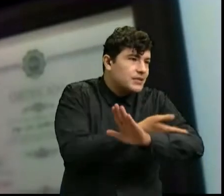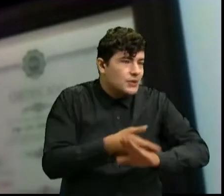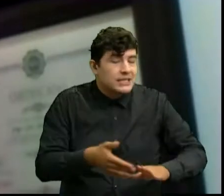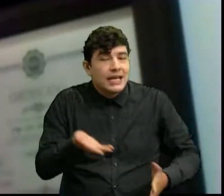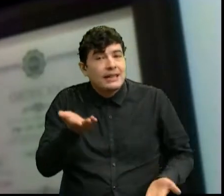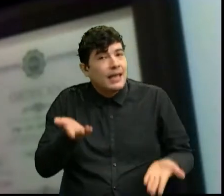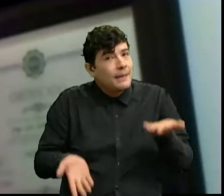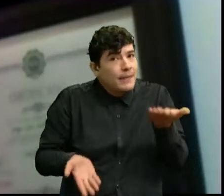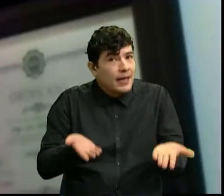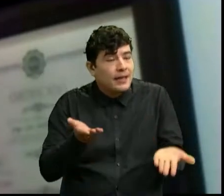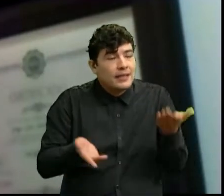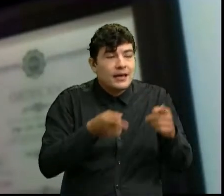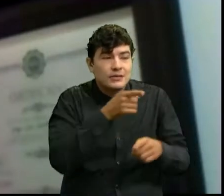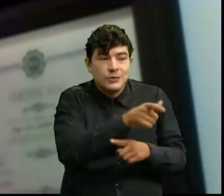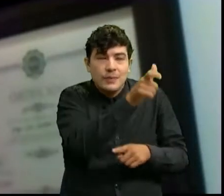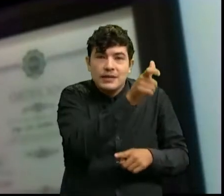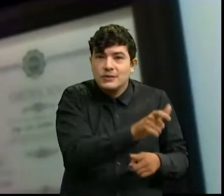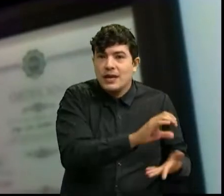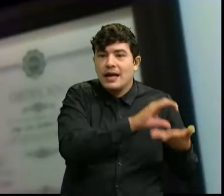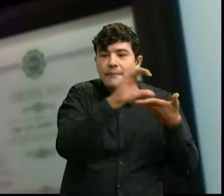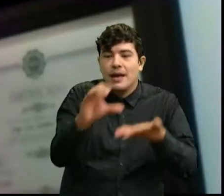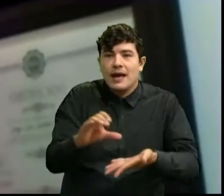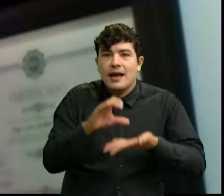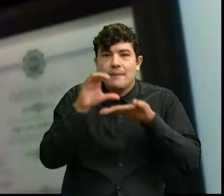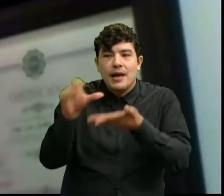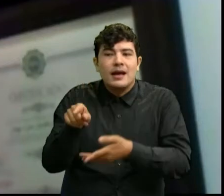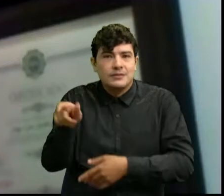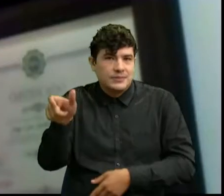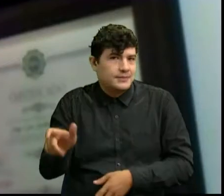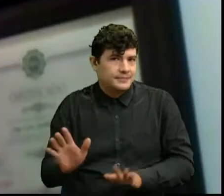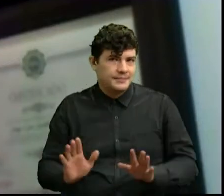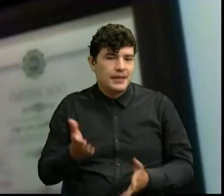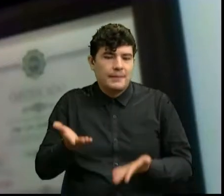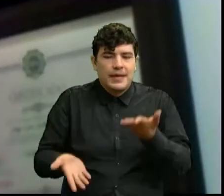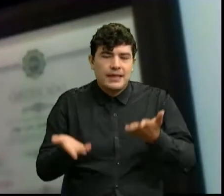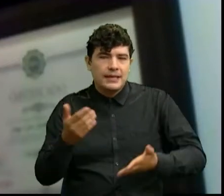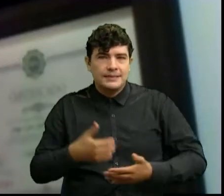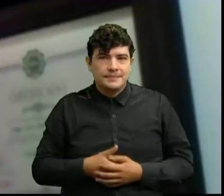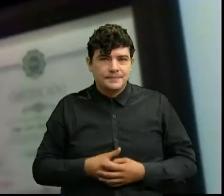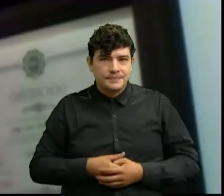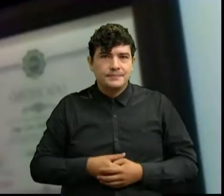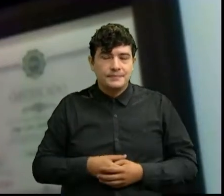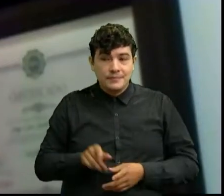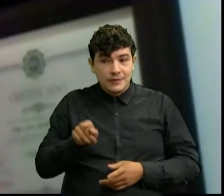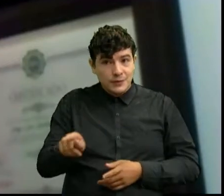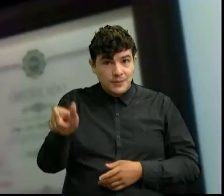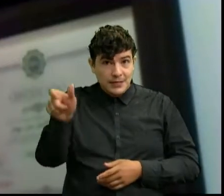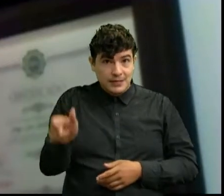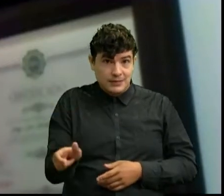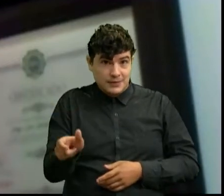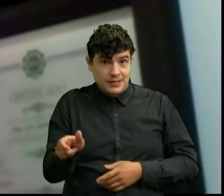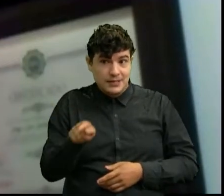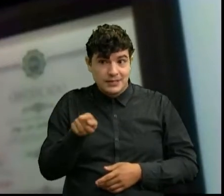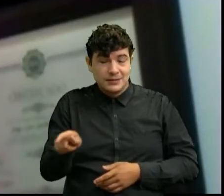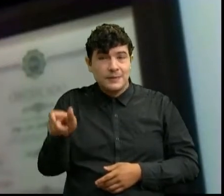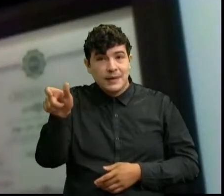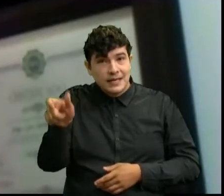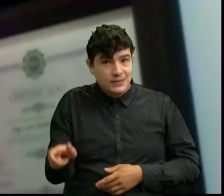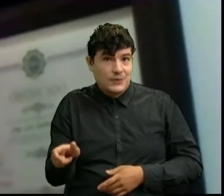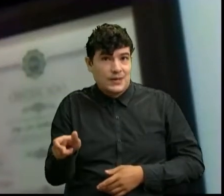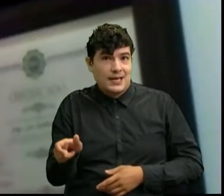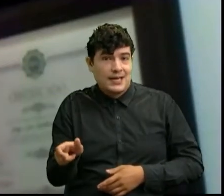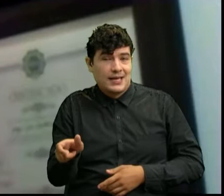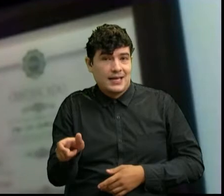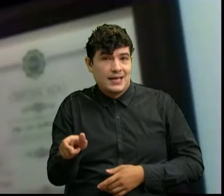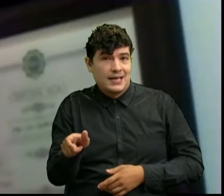del salario que se determine en esa reclamación. Cuando la persona es afiliada, pero el empleador